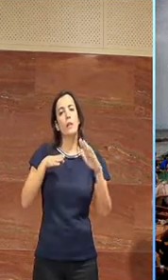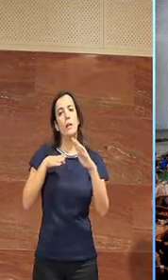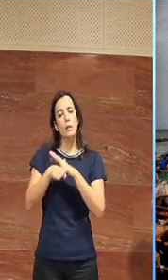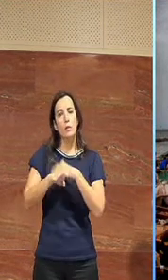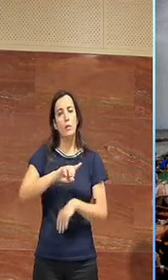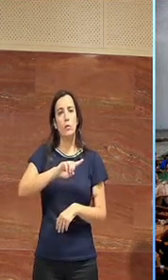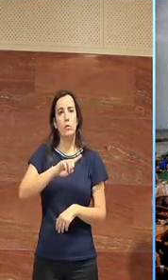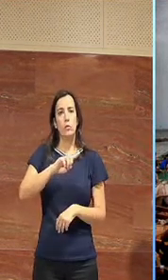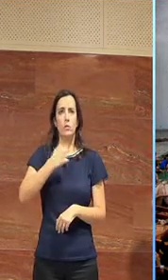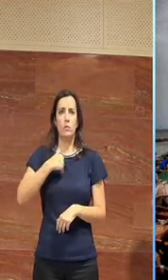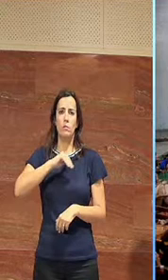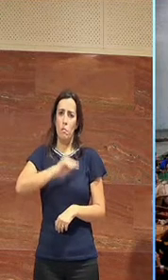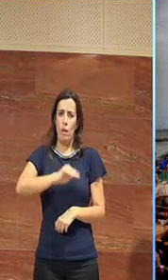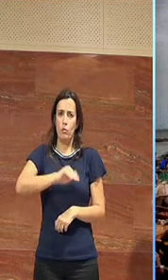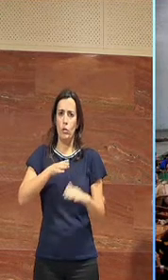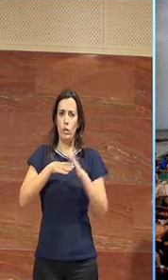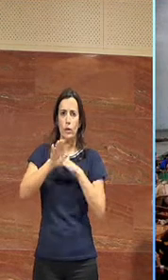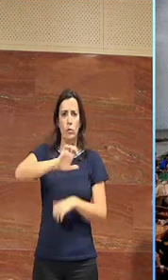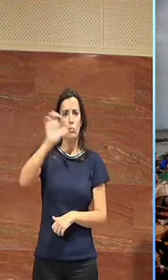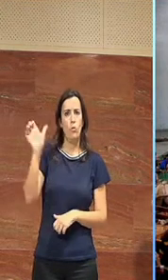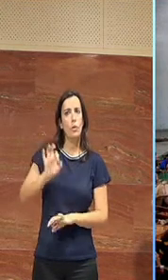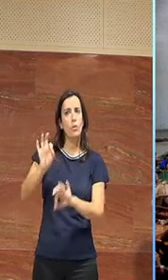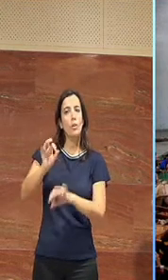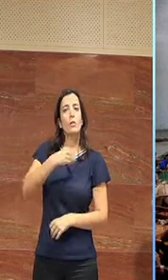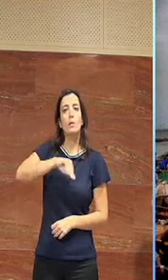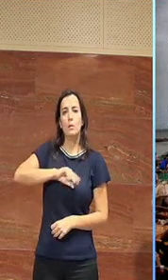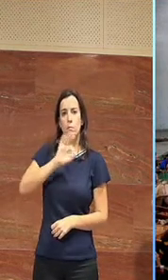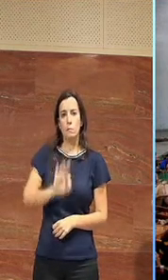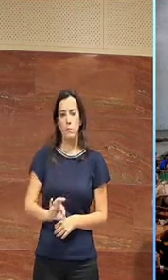por sí son bajos en Europa, en concreto en España.